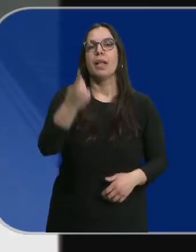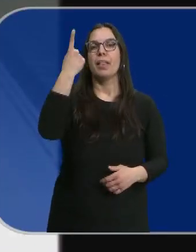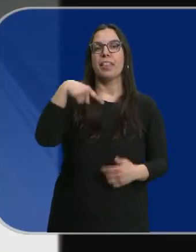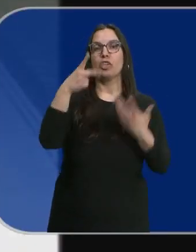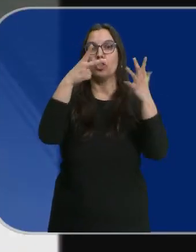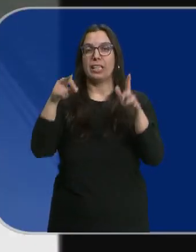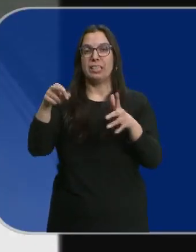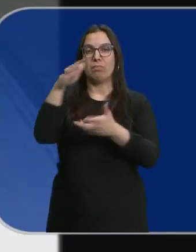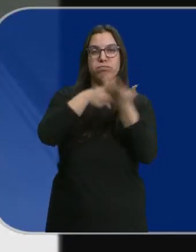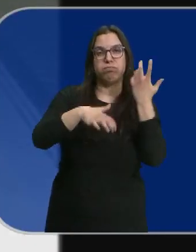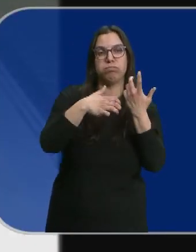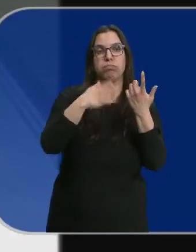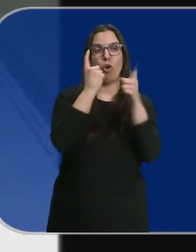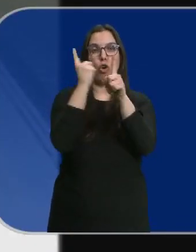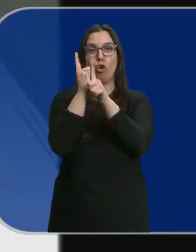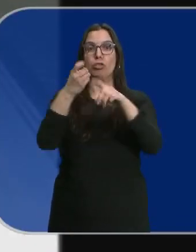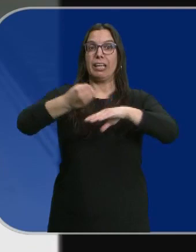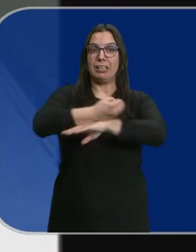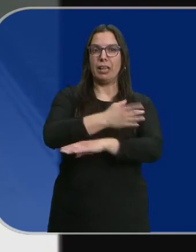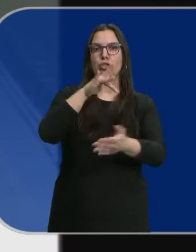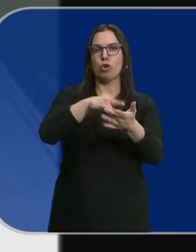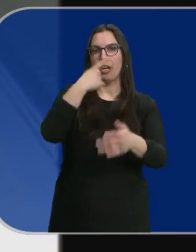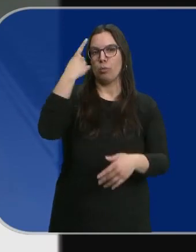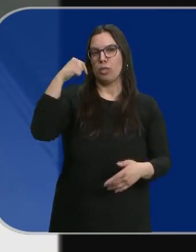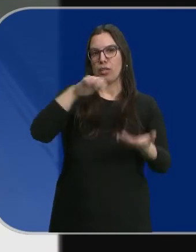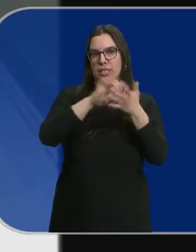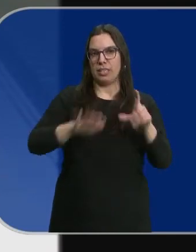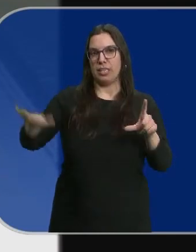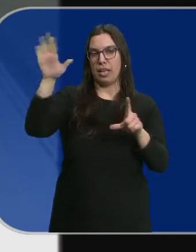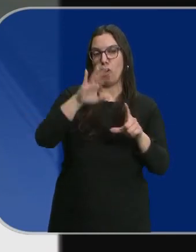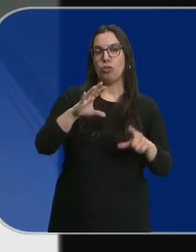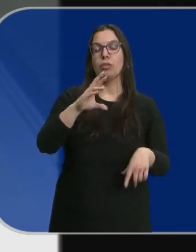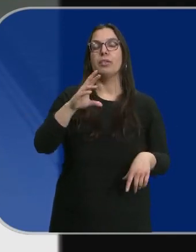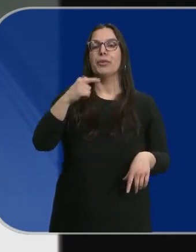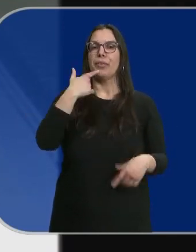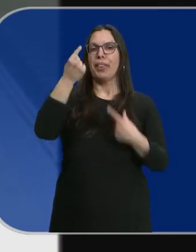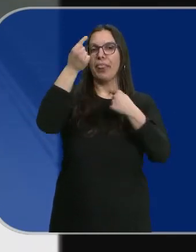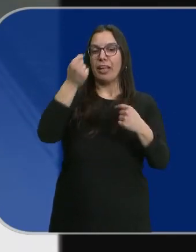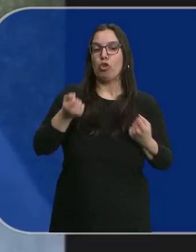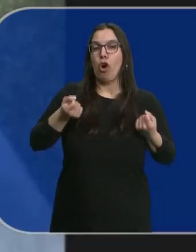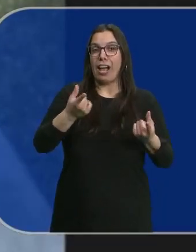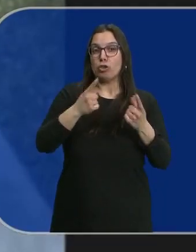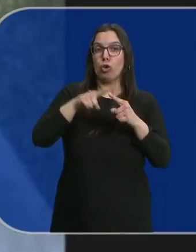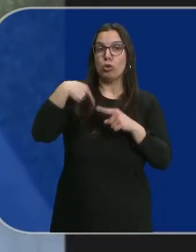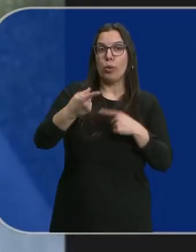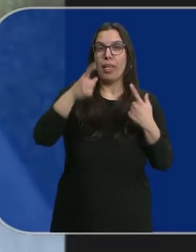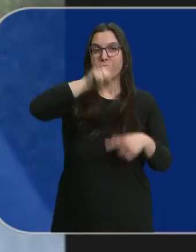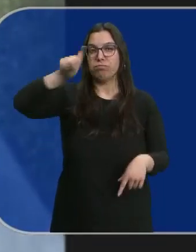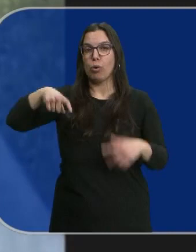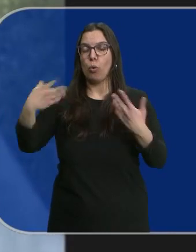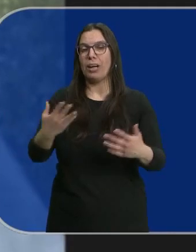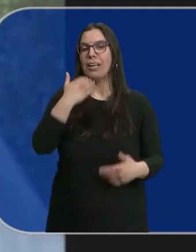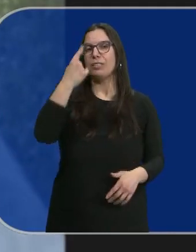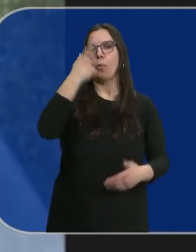170 actos vandálicos contra trenes se cometieron el año pasado en Castilla y León. Renfe ha dado hoy cifras del coste que tuvieron estas pintadas, casi